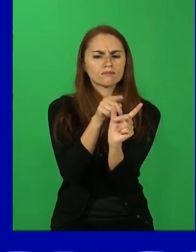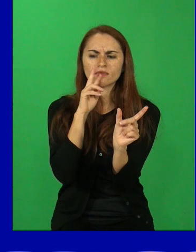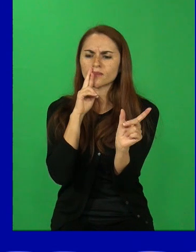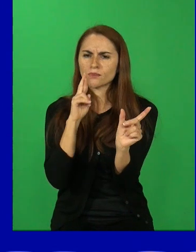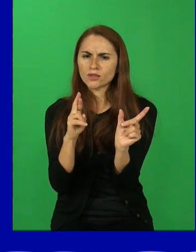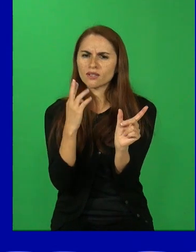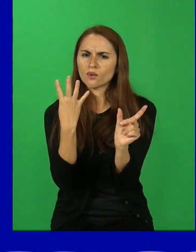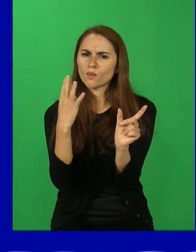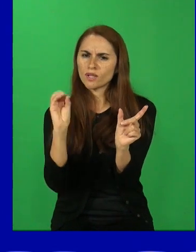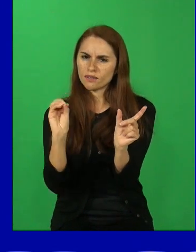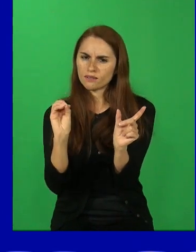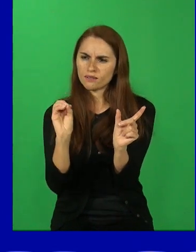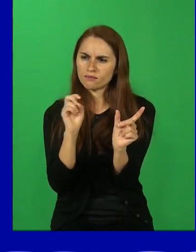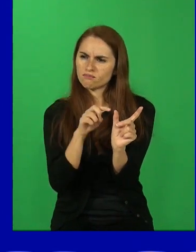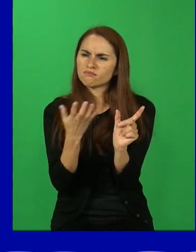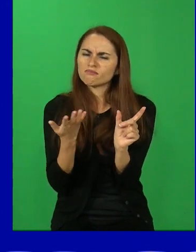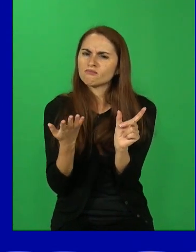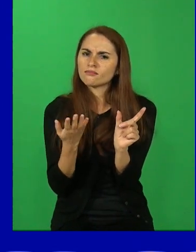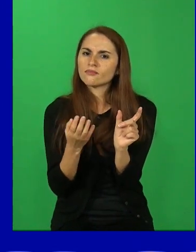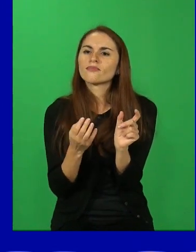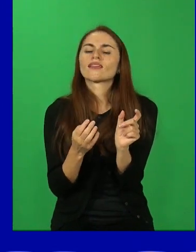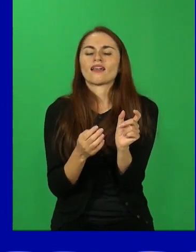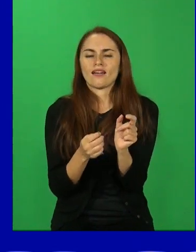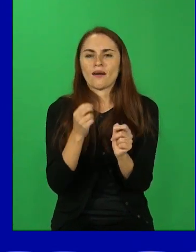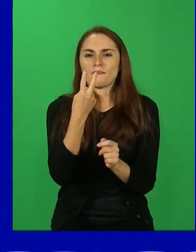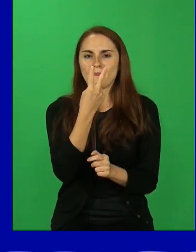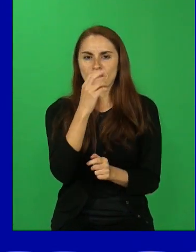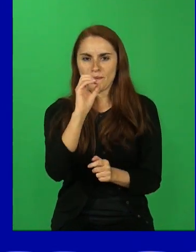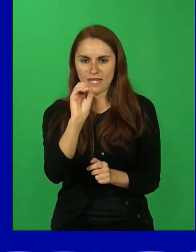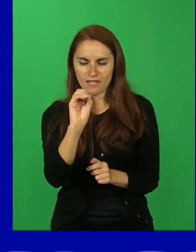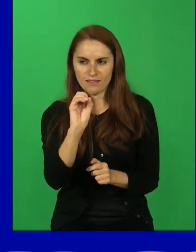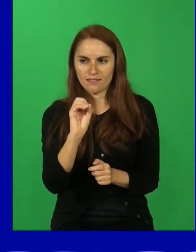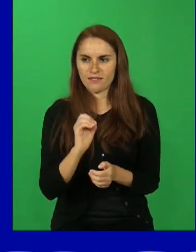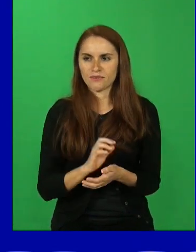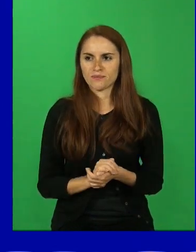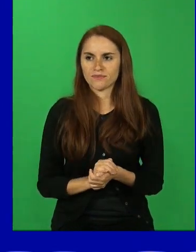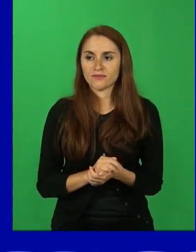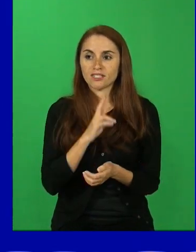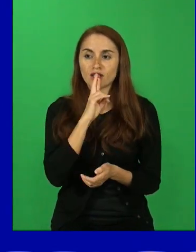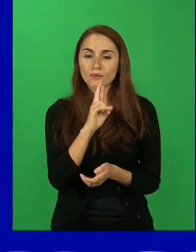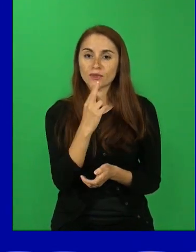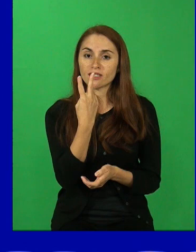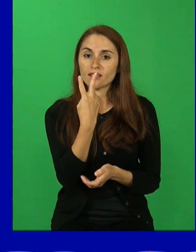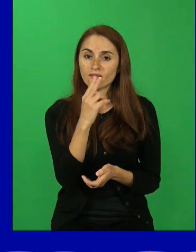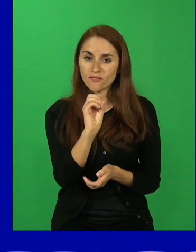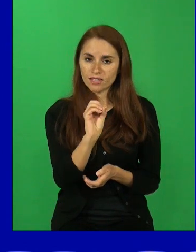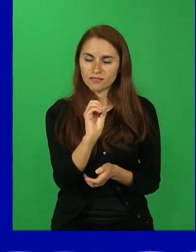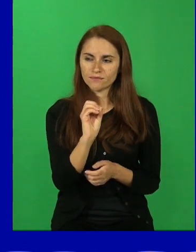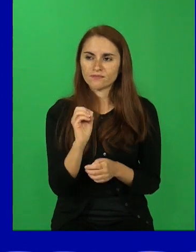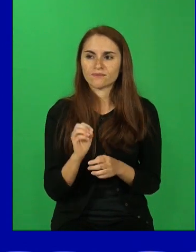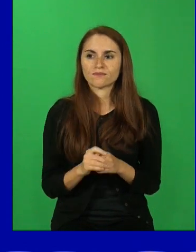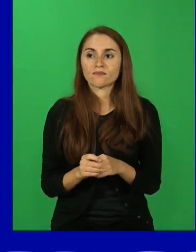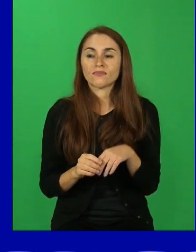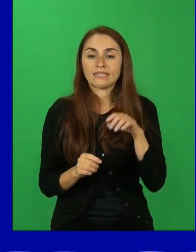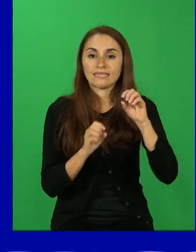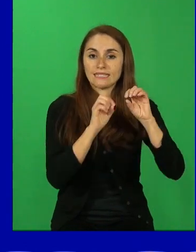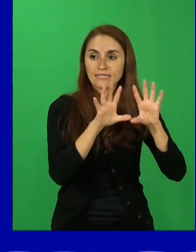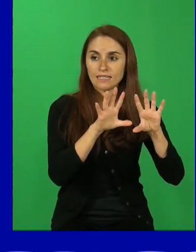40? Súper bien, el 20. Ahí está el otro factor que nos falta. Acá entonces